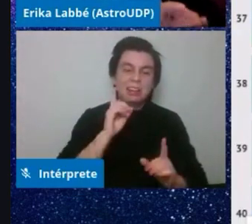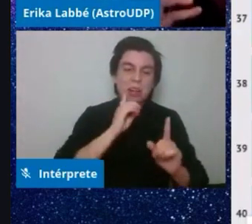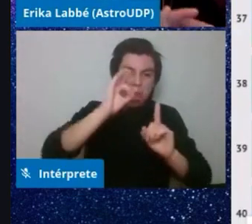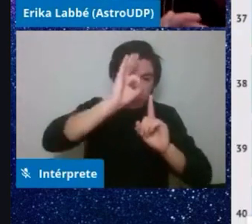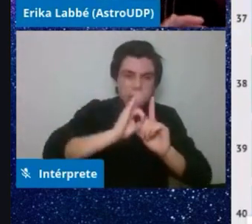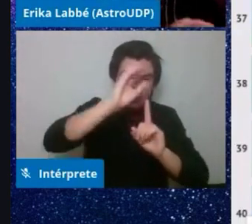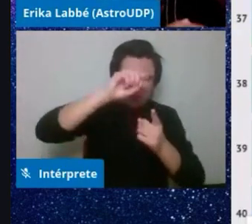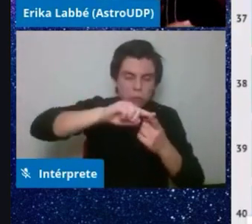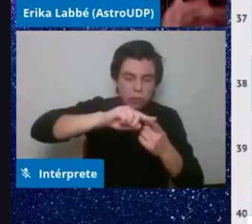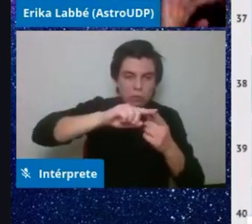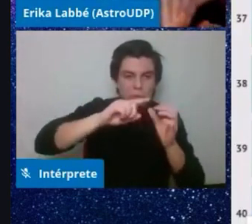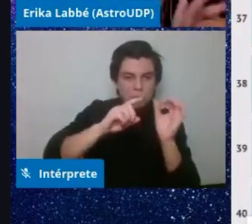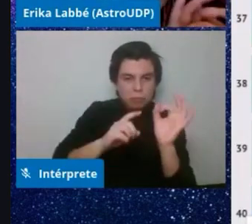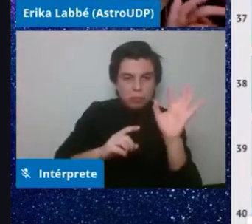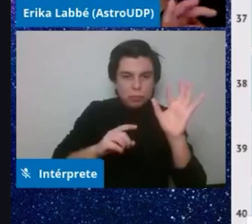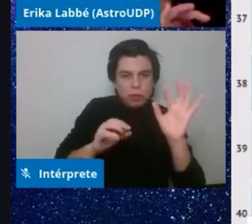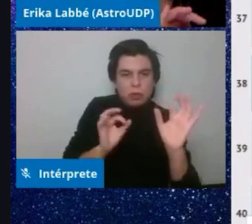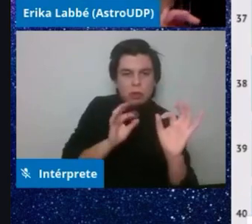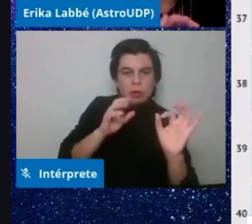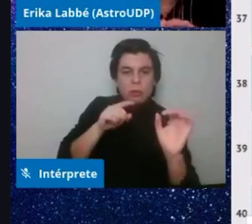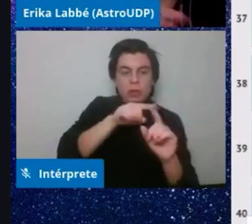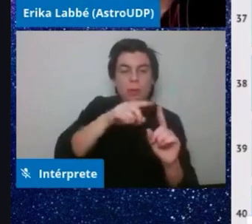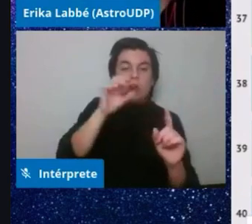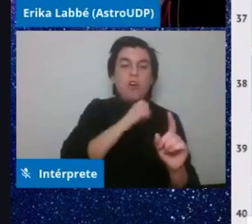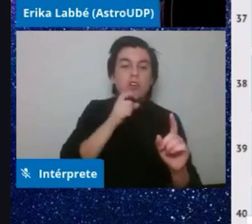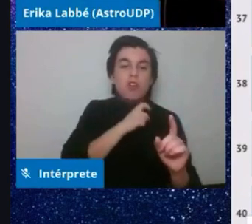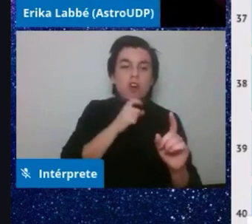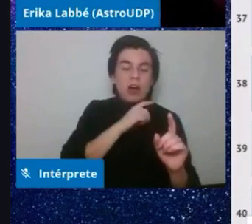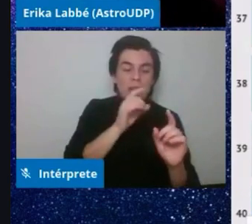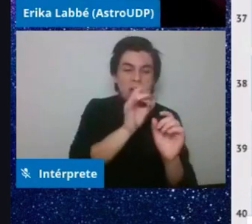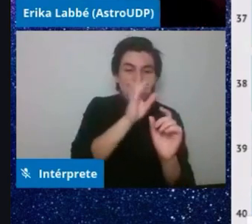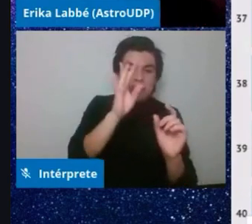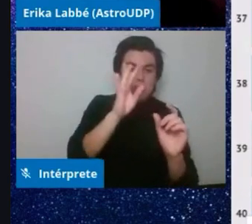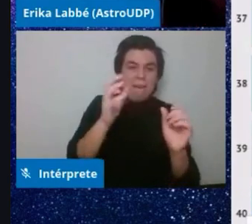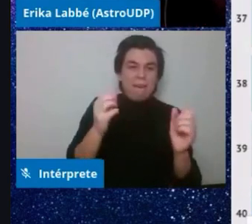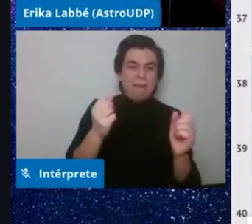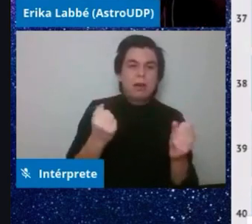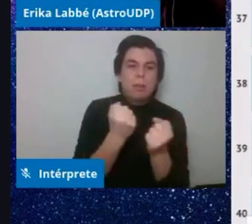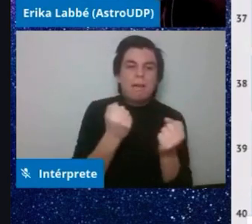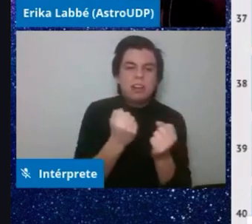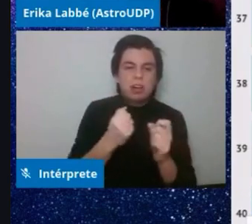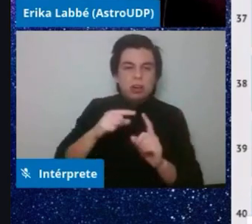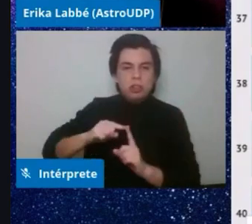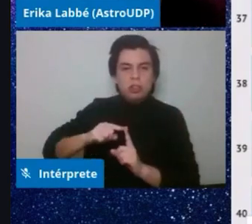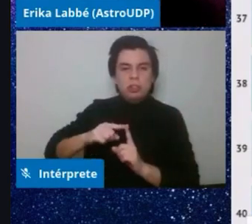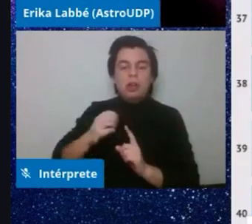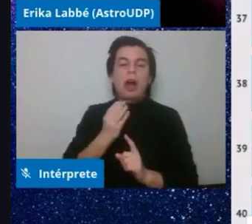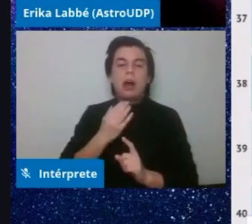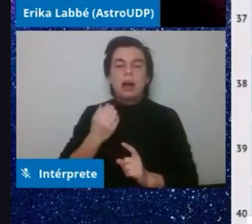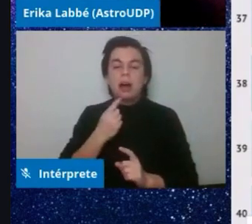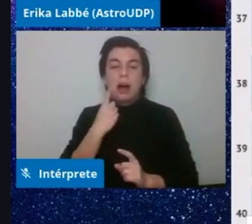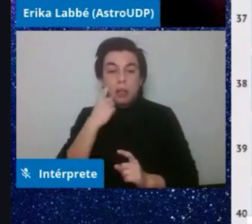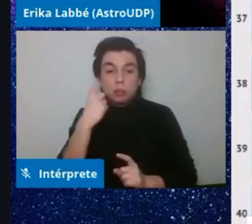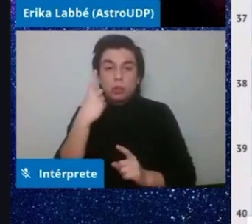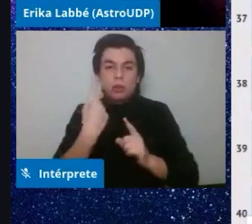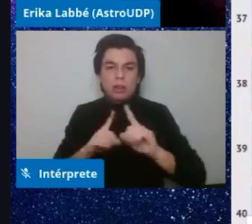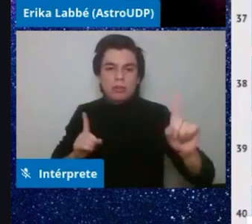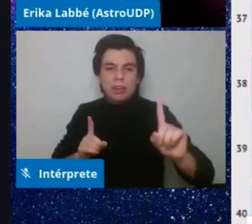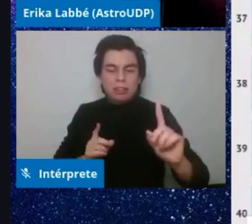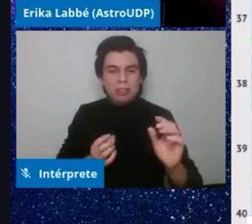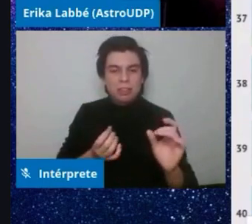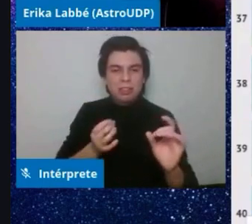eso y darse cuenta, hacer la diferencia entre las estrellas rojas, que eran más frías, con las estrellas azules, ¿sí? Entonces